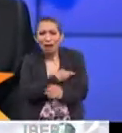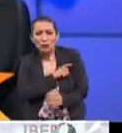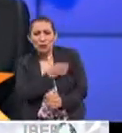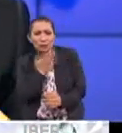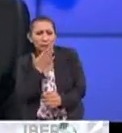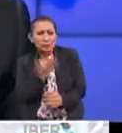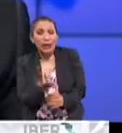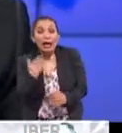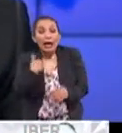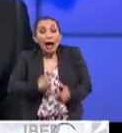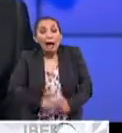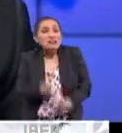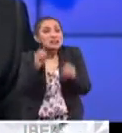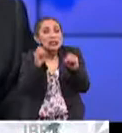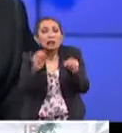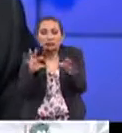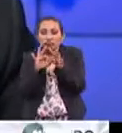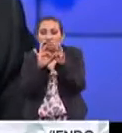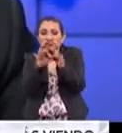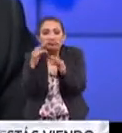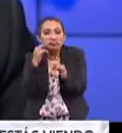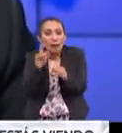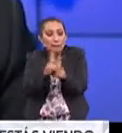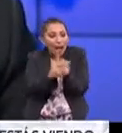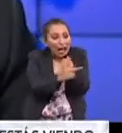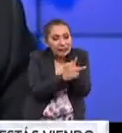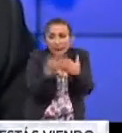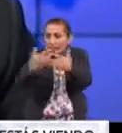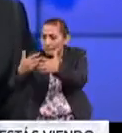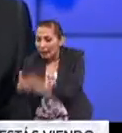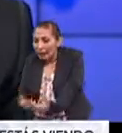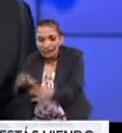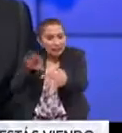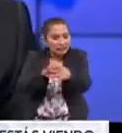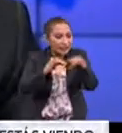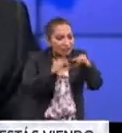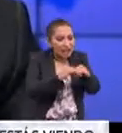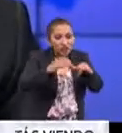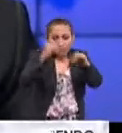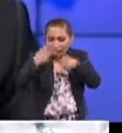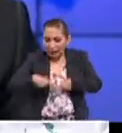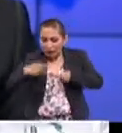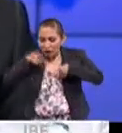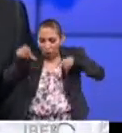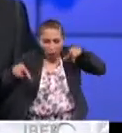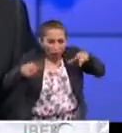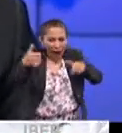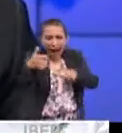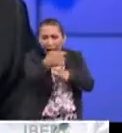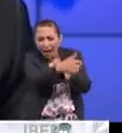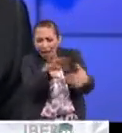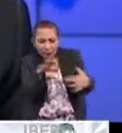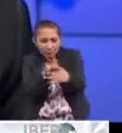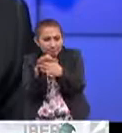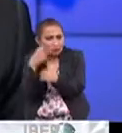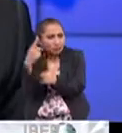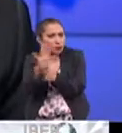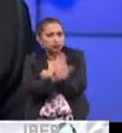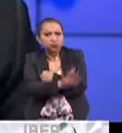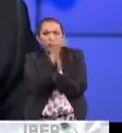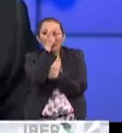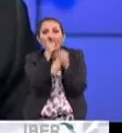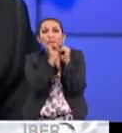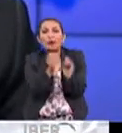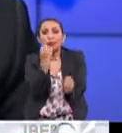nutritiva. El hambre cero se trata de unir fuerzas, países, empresas, instituciones e individuos. Cada uno debemos hacer nuestra parte para